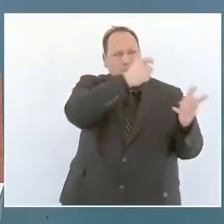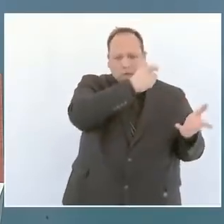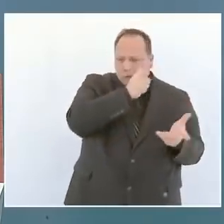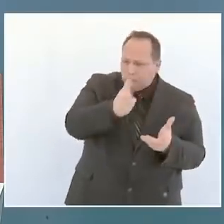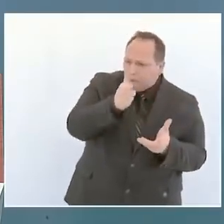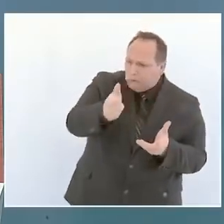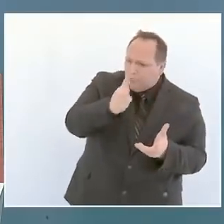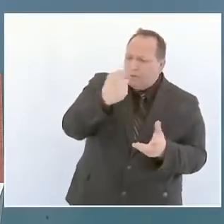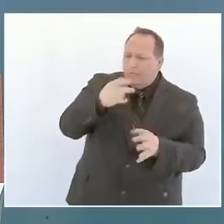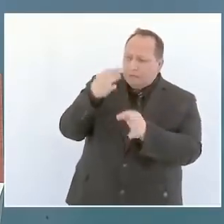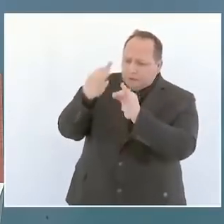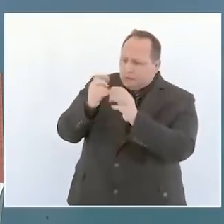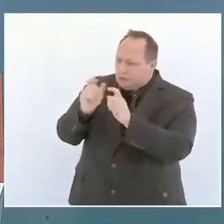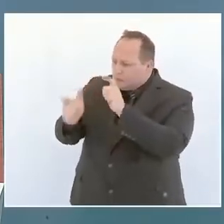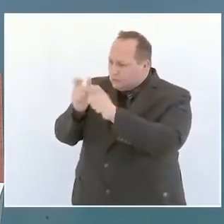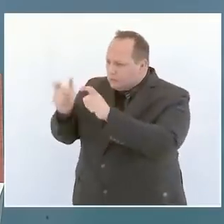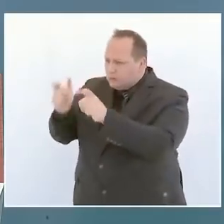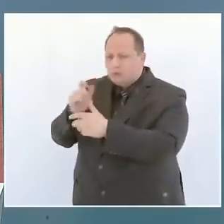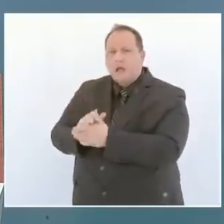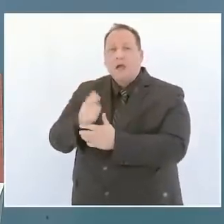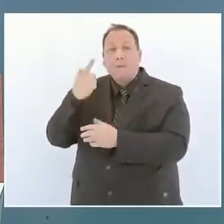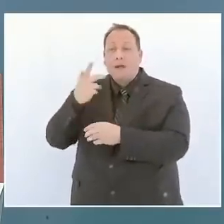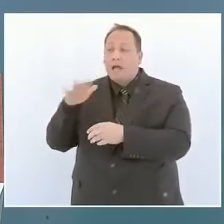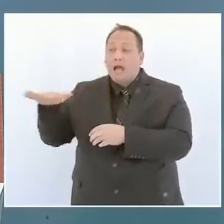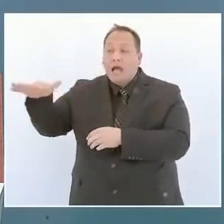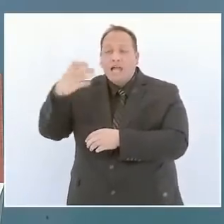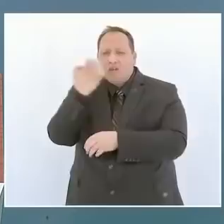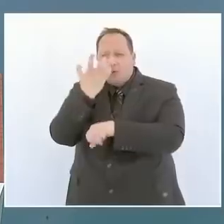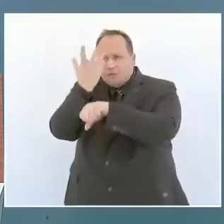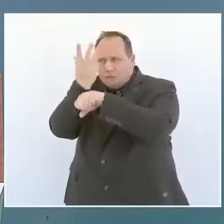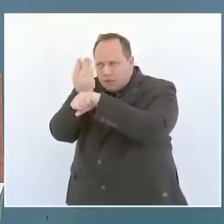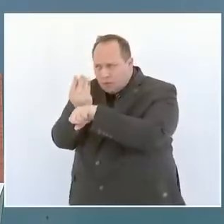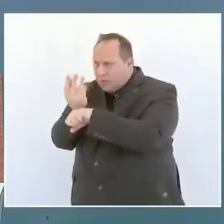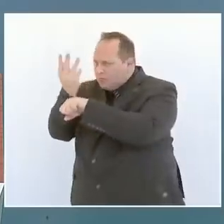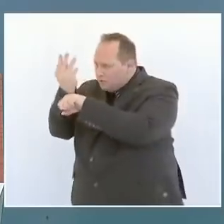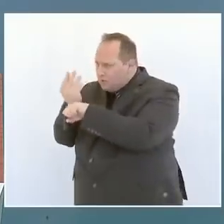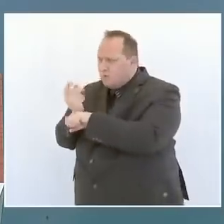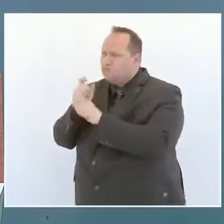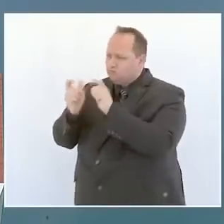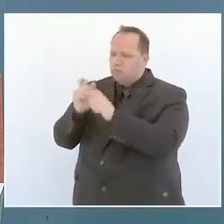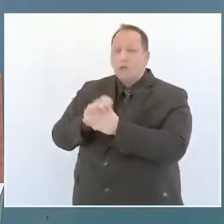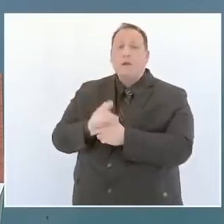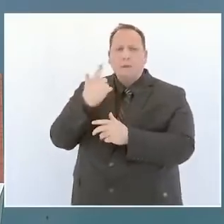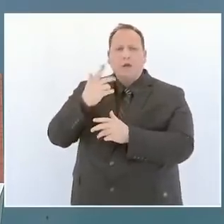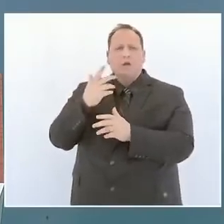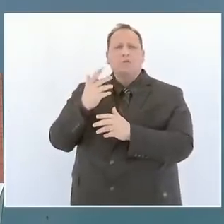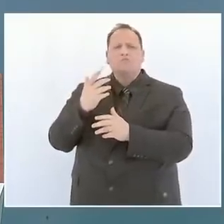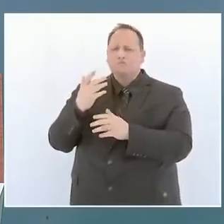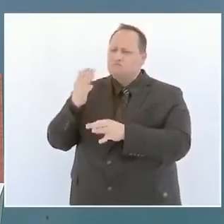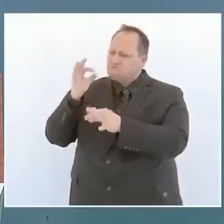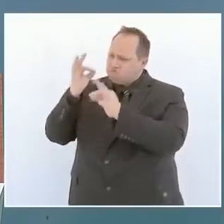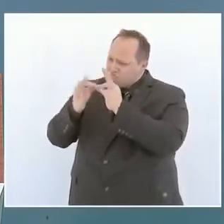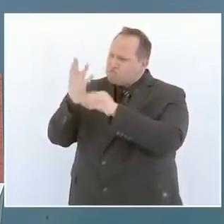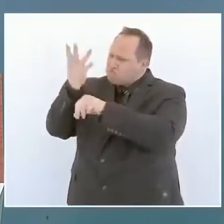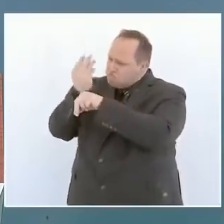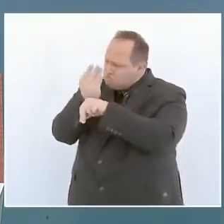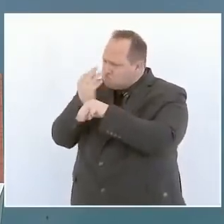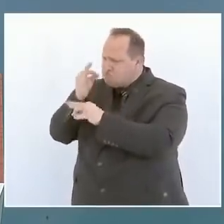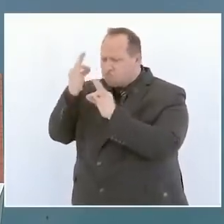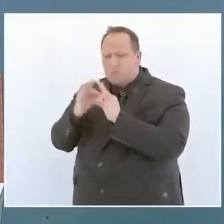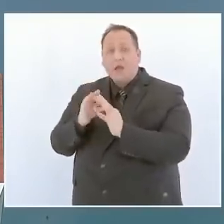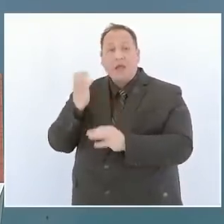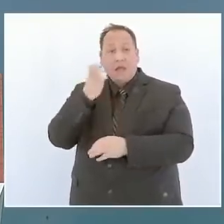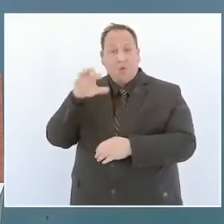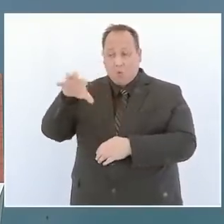el mantenimiento de las instalaciones, para que estén en buen estado